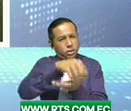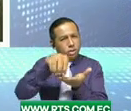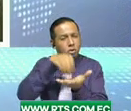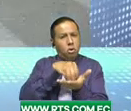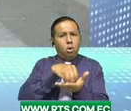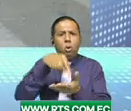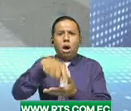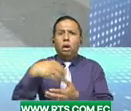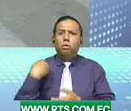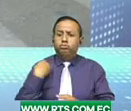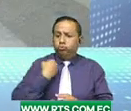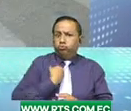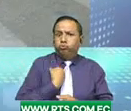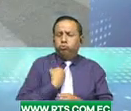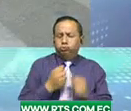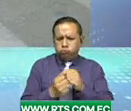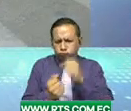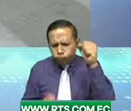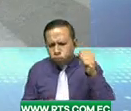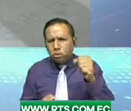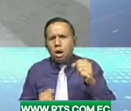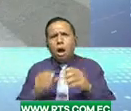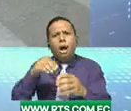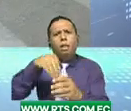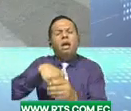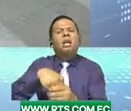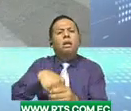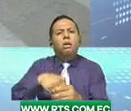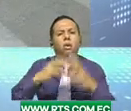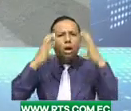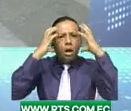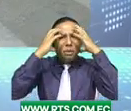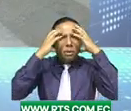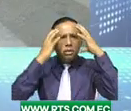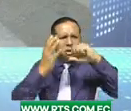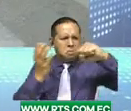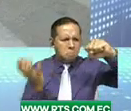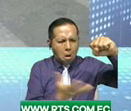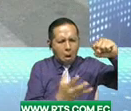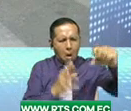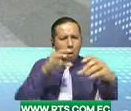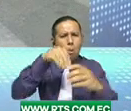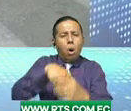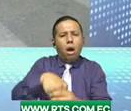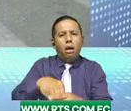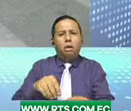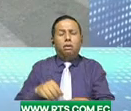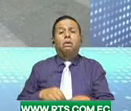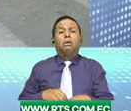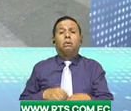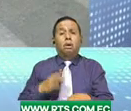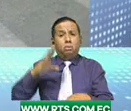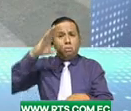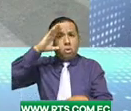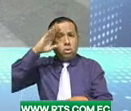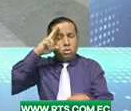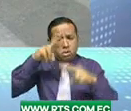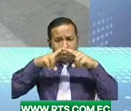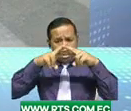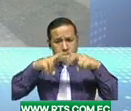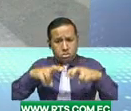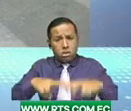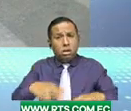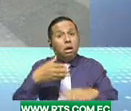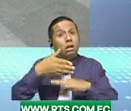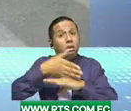una mochila la cabeza humana de una persona y que la policía está realizando las investigaciones respectivas. En las